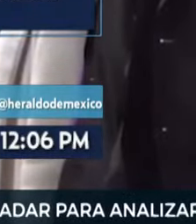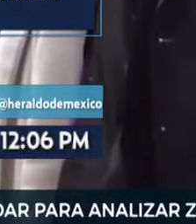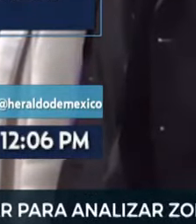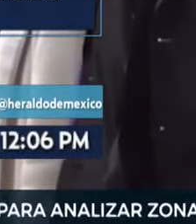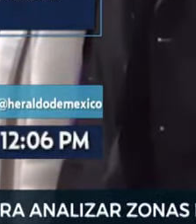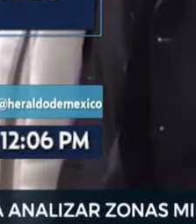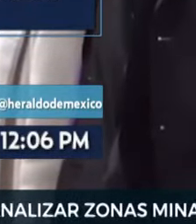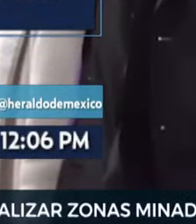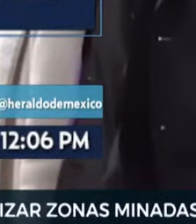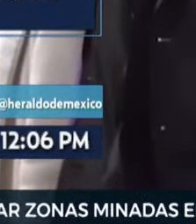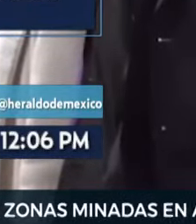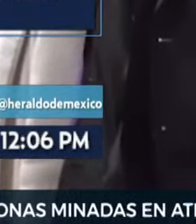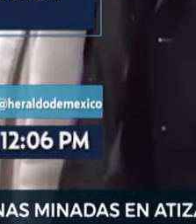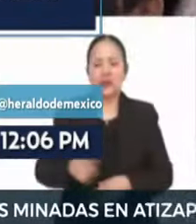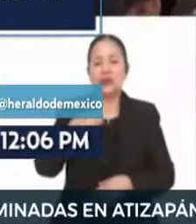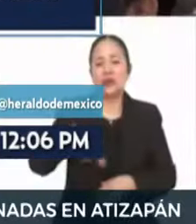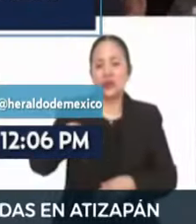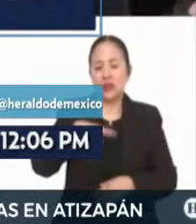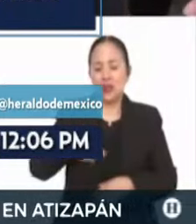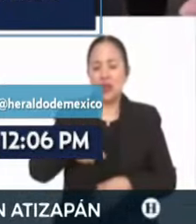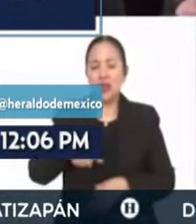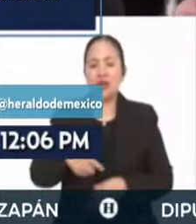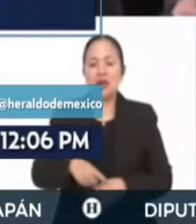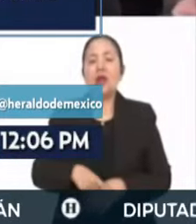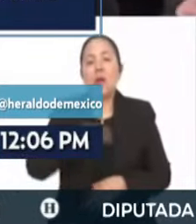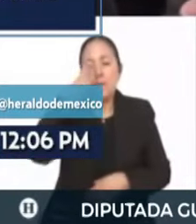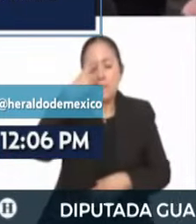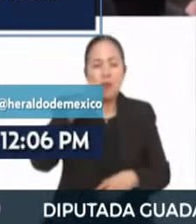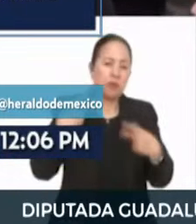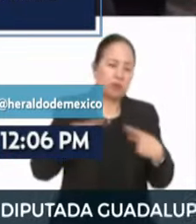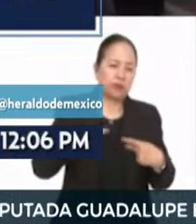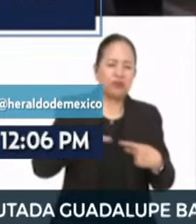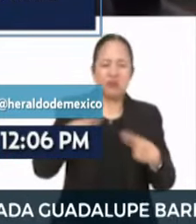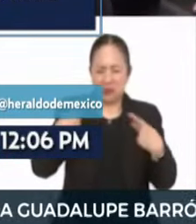Kertz Manero, la secretaria de Gobernación a nombre del gobierno federal,